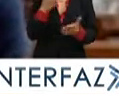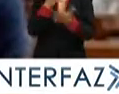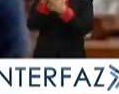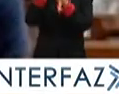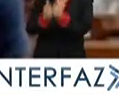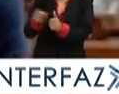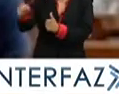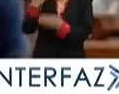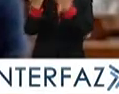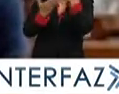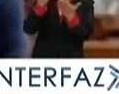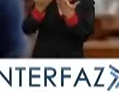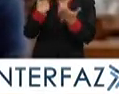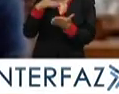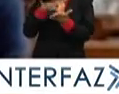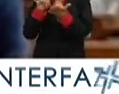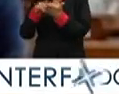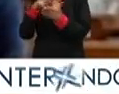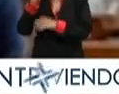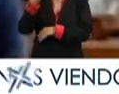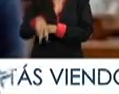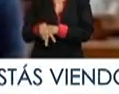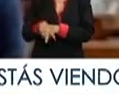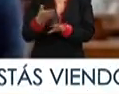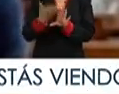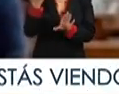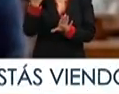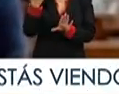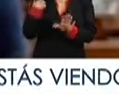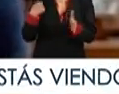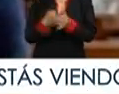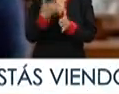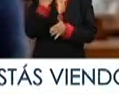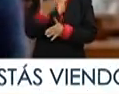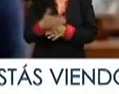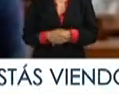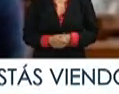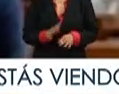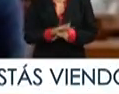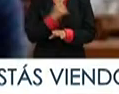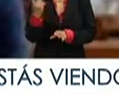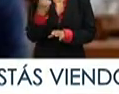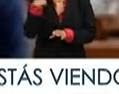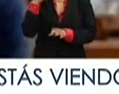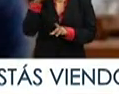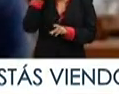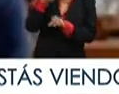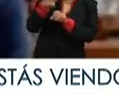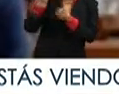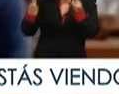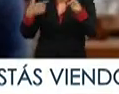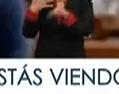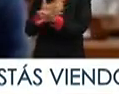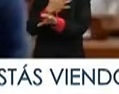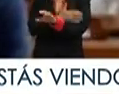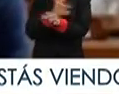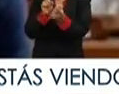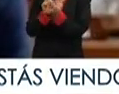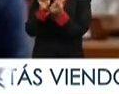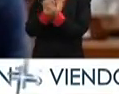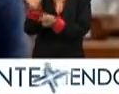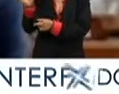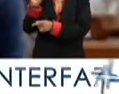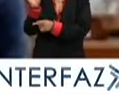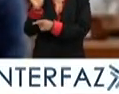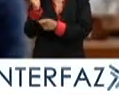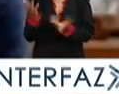de mi estancia allá, pues puedo decir que fue realmente muy satisfactoria, porque encontré compañeros